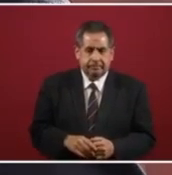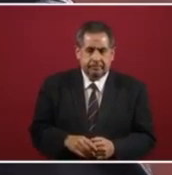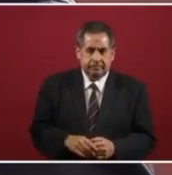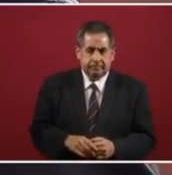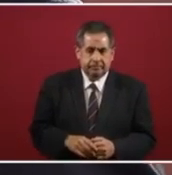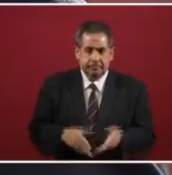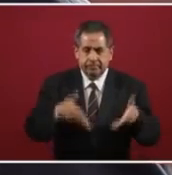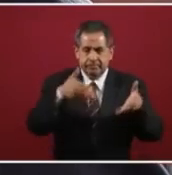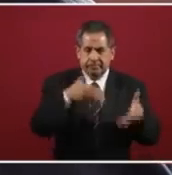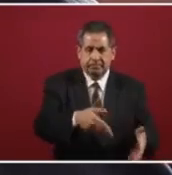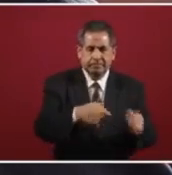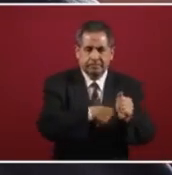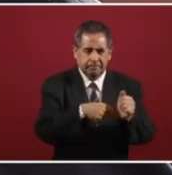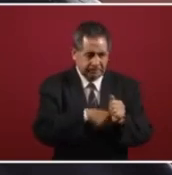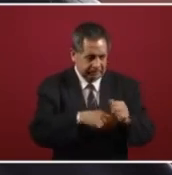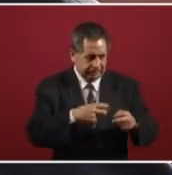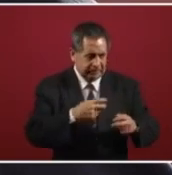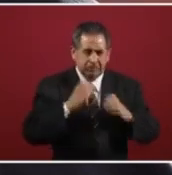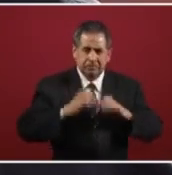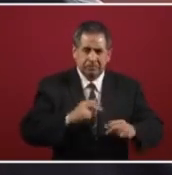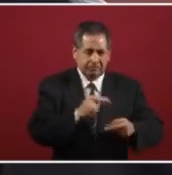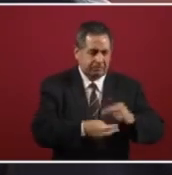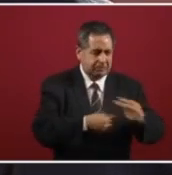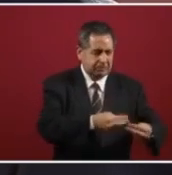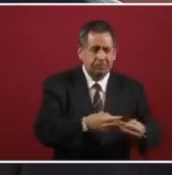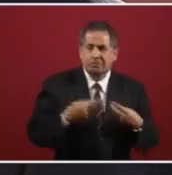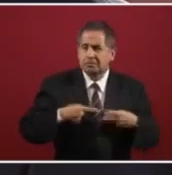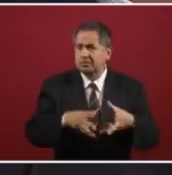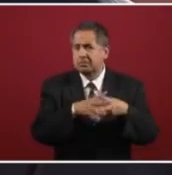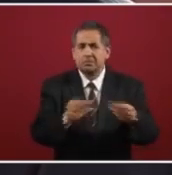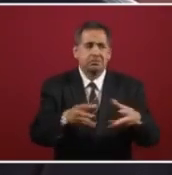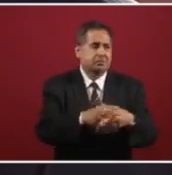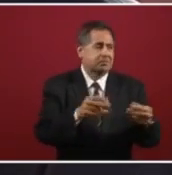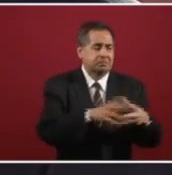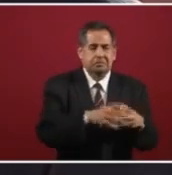fosas clandestinas, desaparecidos